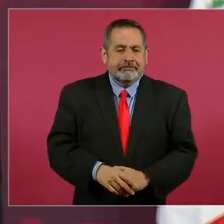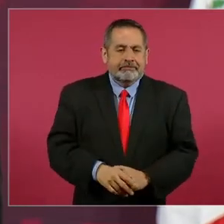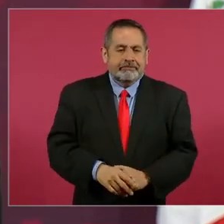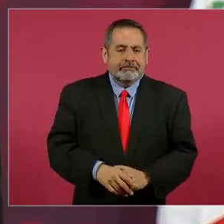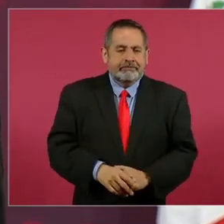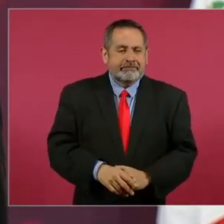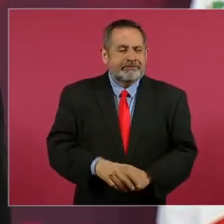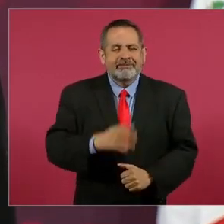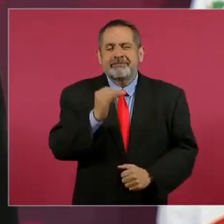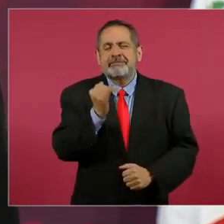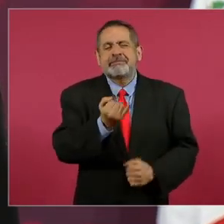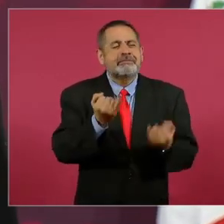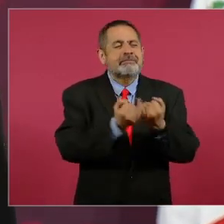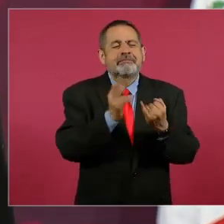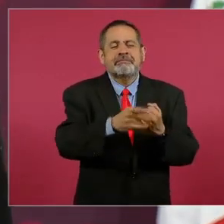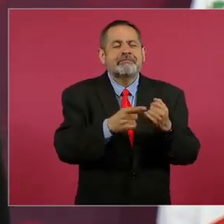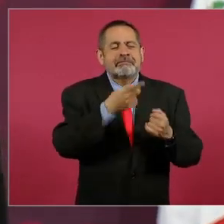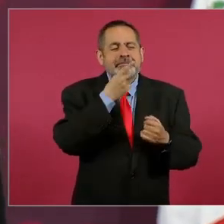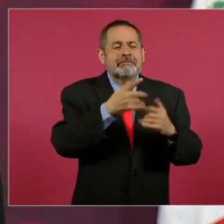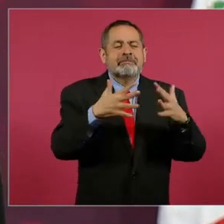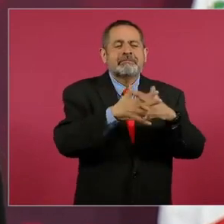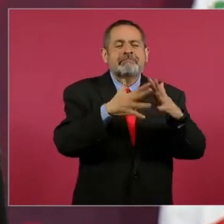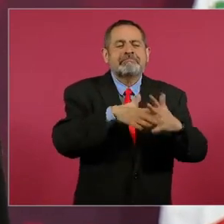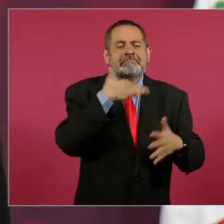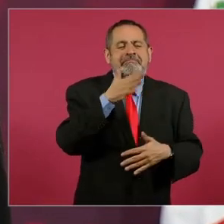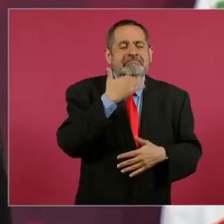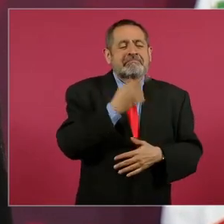la guerra sucia.